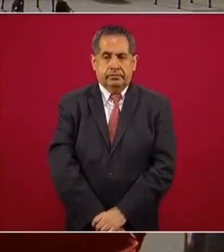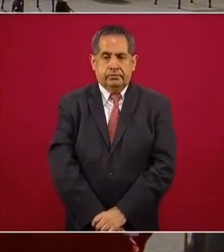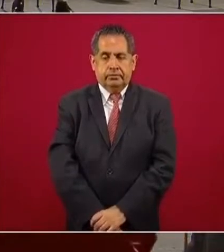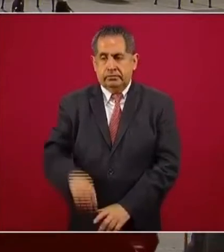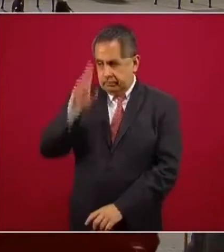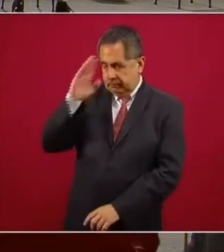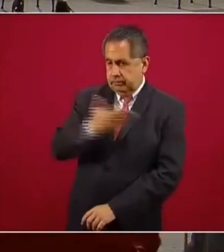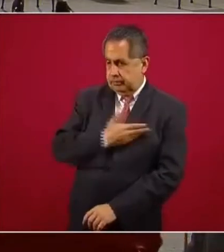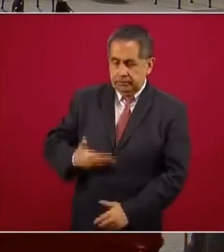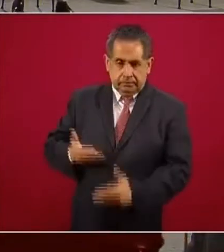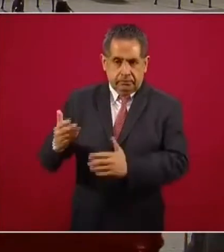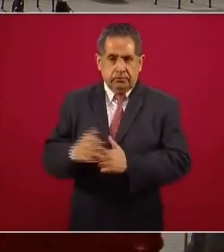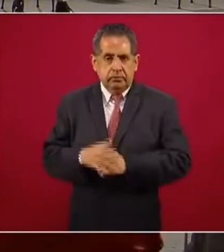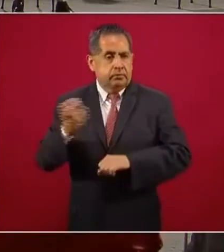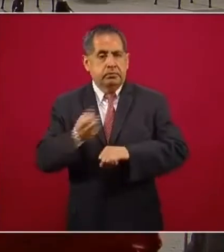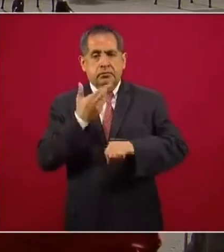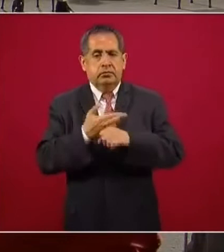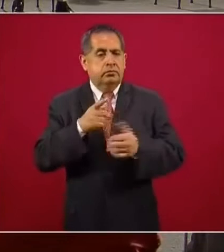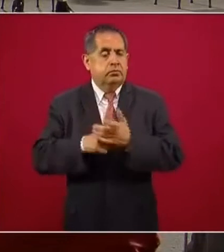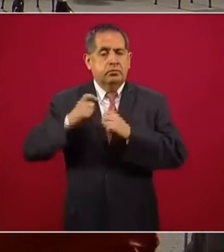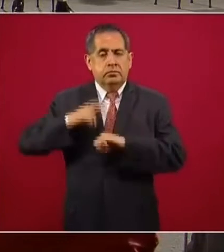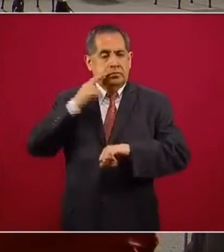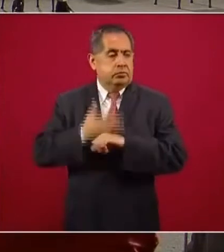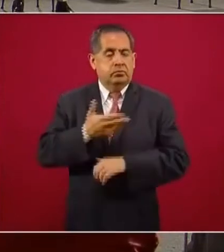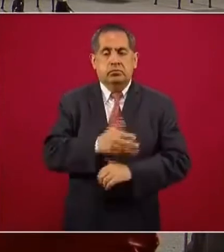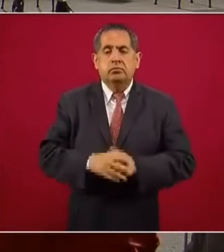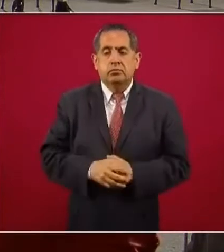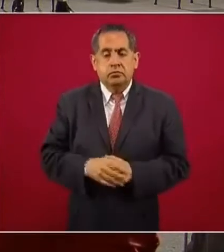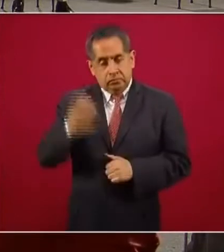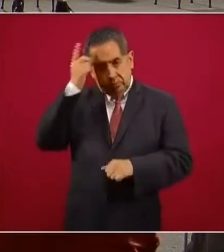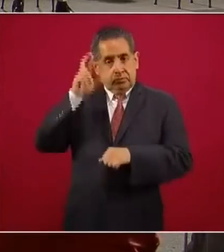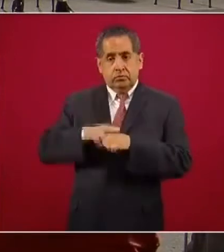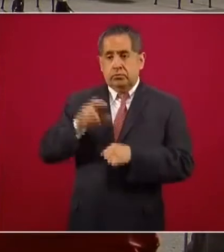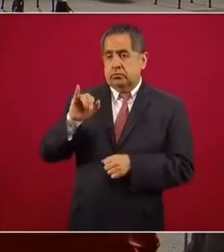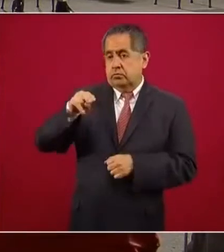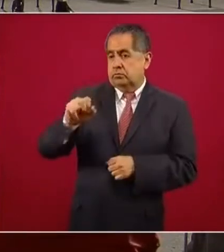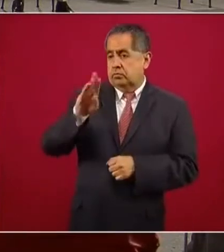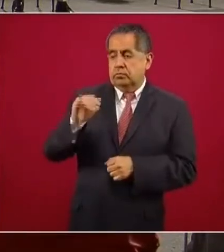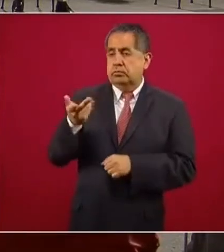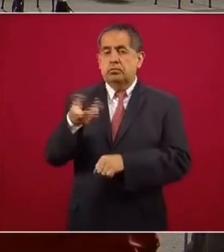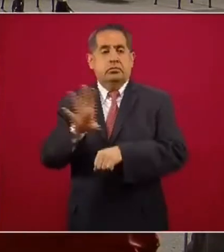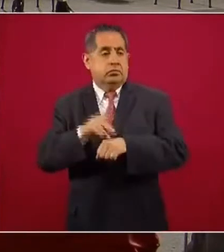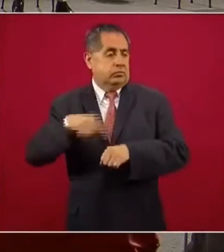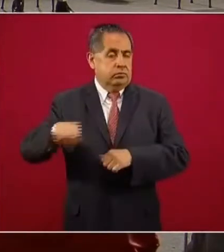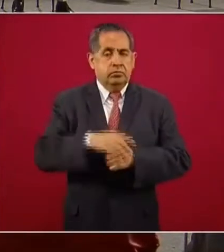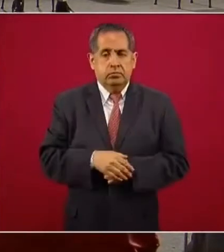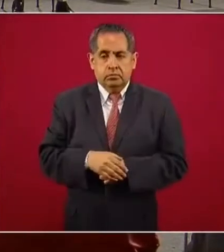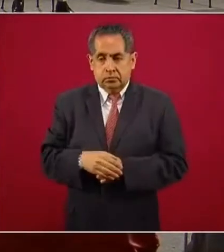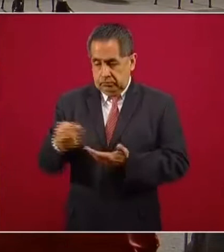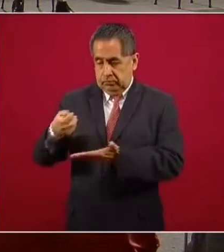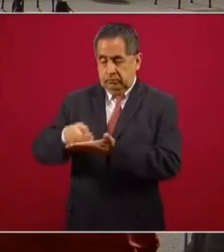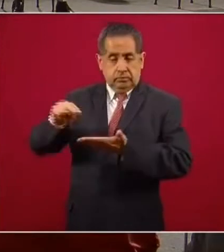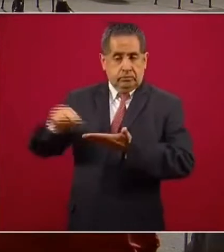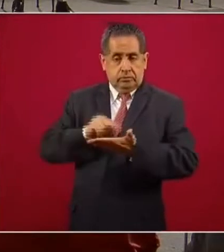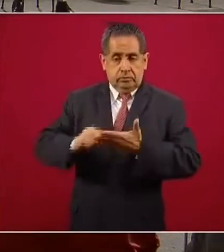Señor presidente, secretario, canciller, señor director del INSABI, colegas, con su permiso. La firma de este convenio